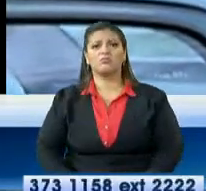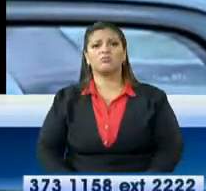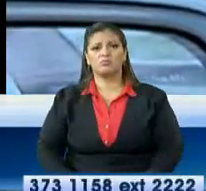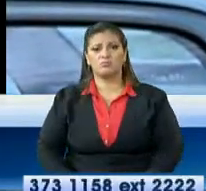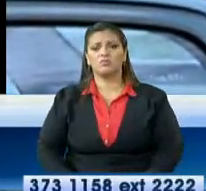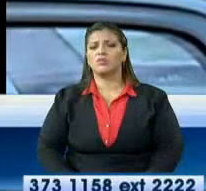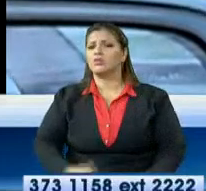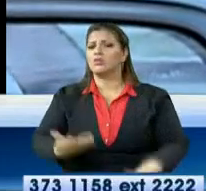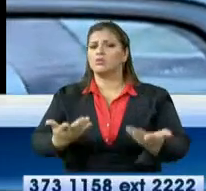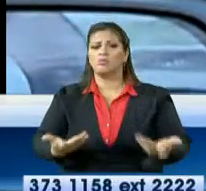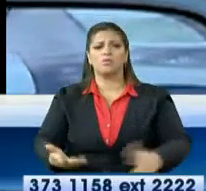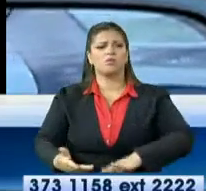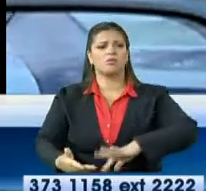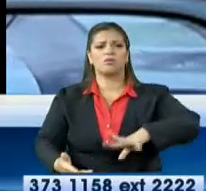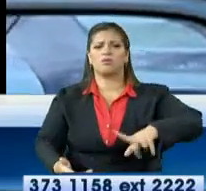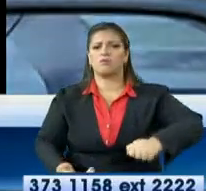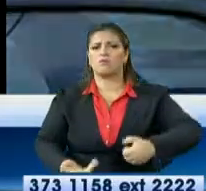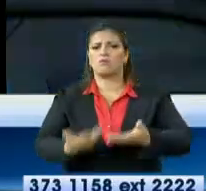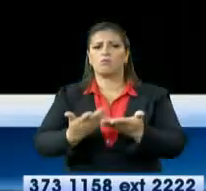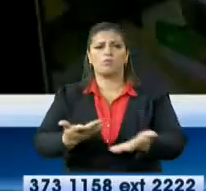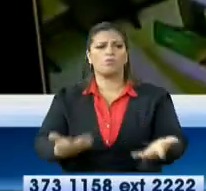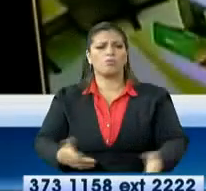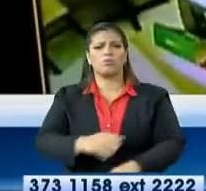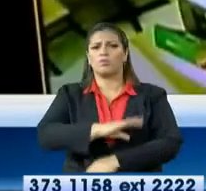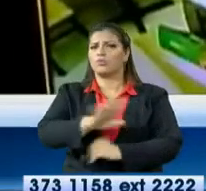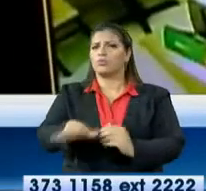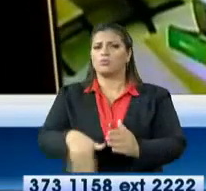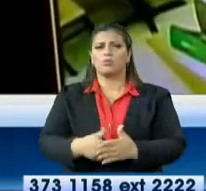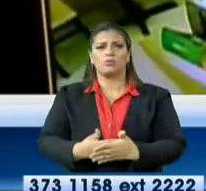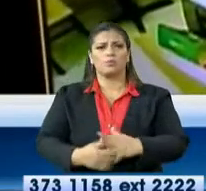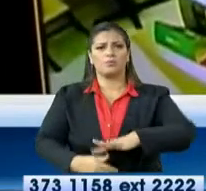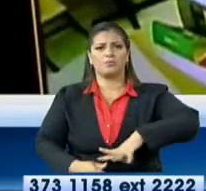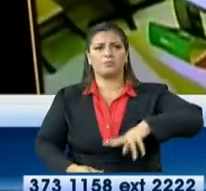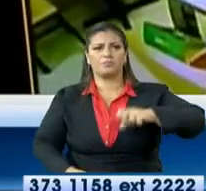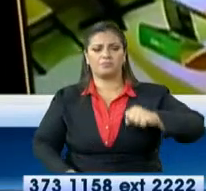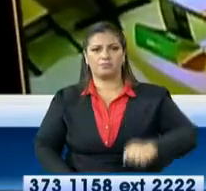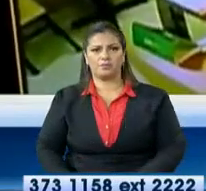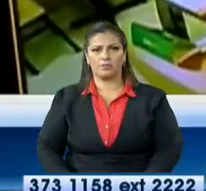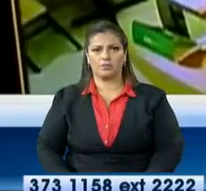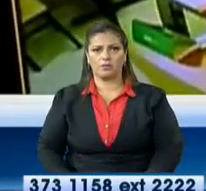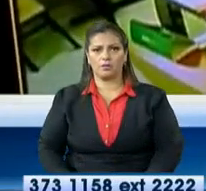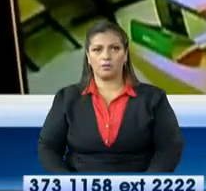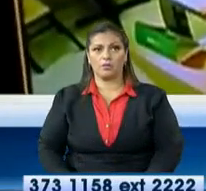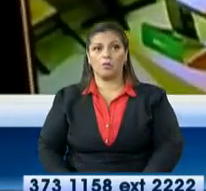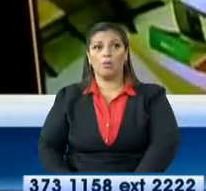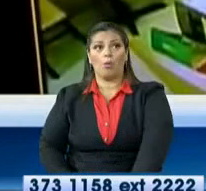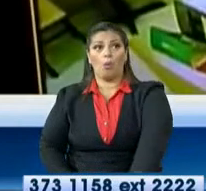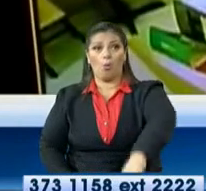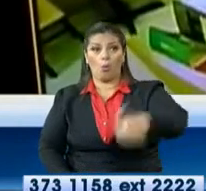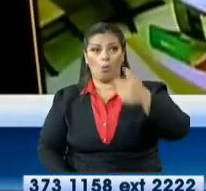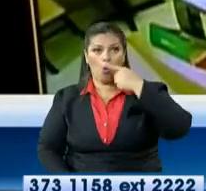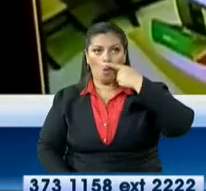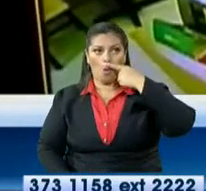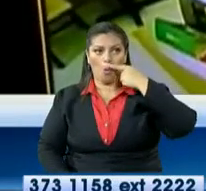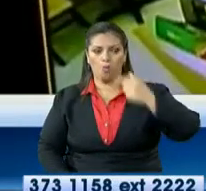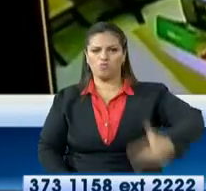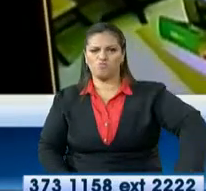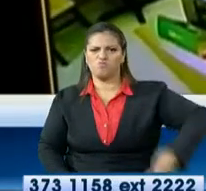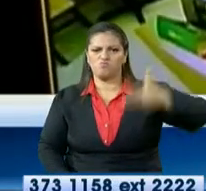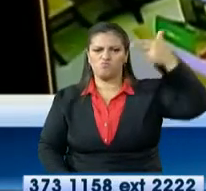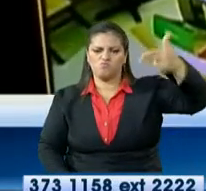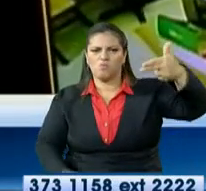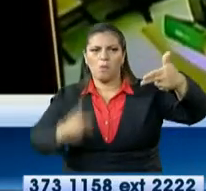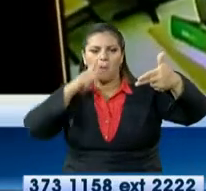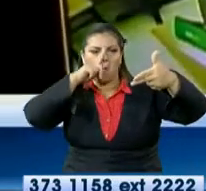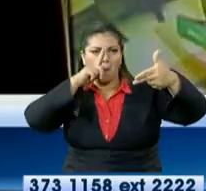caja, el dinero, alrededor de $400. El otro sospechoso se dirige a la caja, con arma en mano amedrenta a los empleados. Segundos